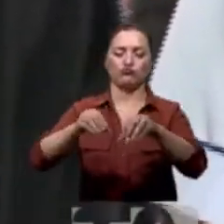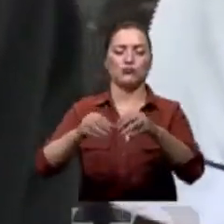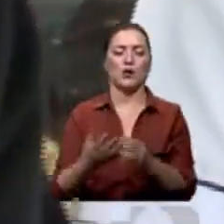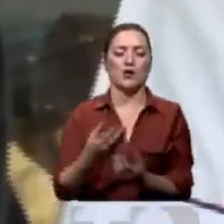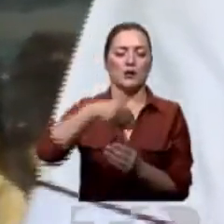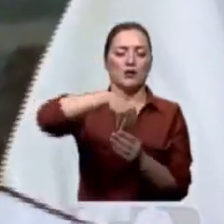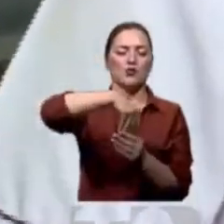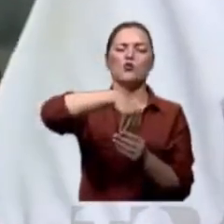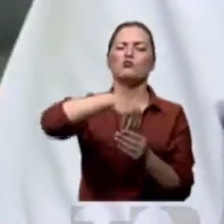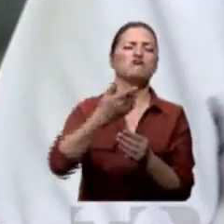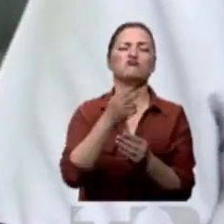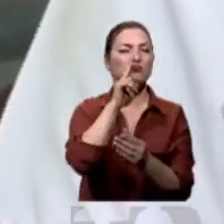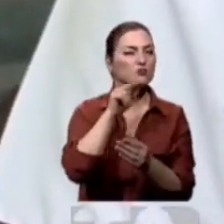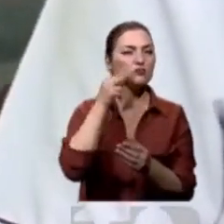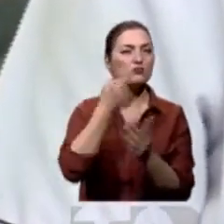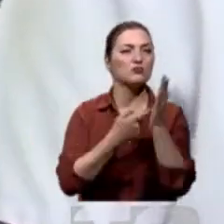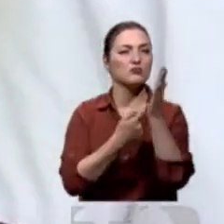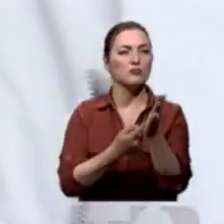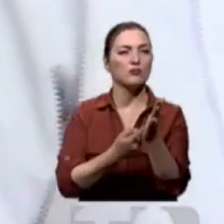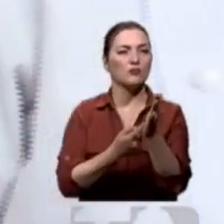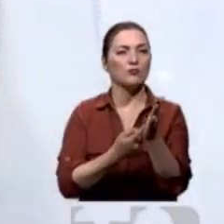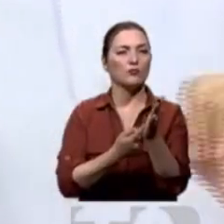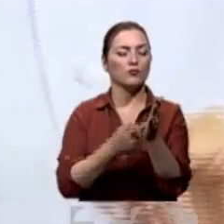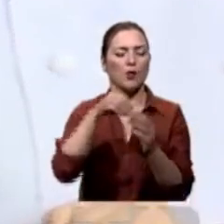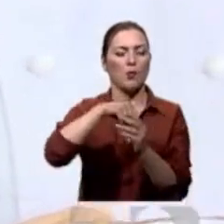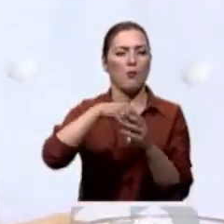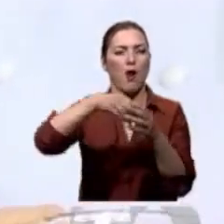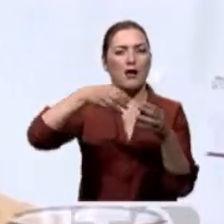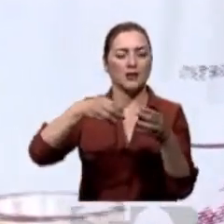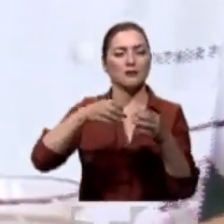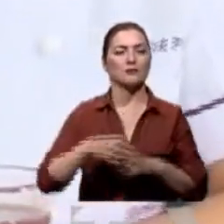Es un relleno que tiene bastante cantidad dentro de la guagua. ¿Y la